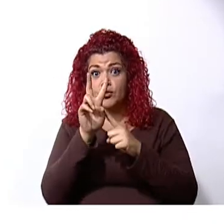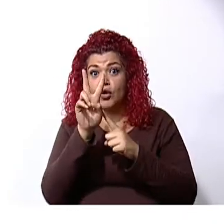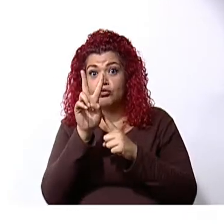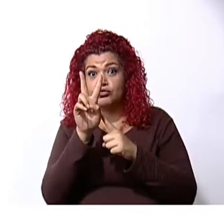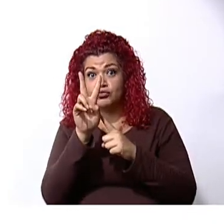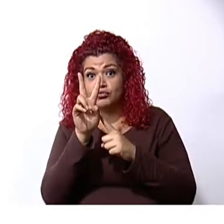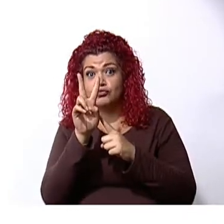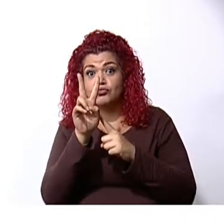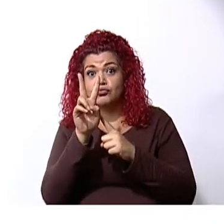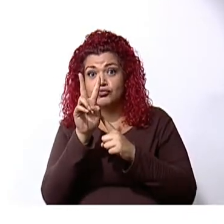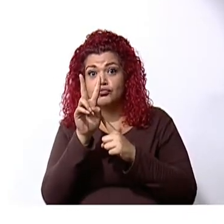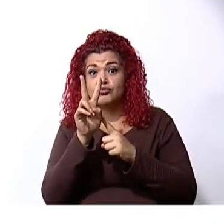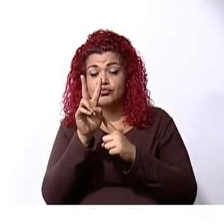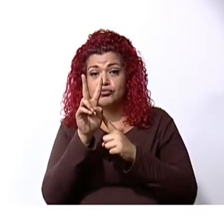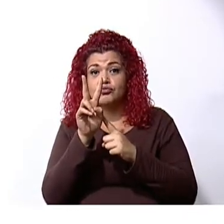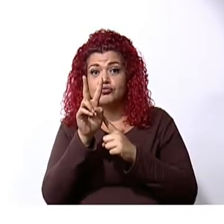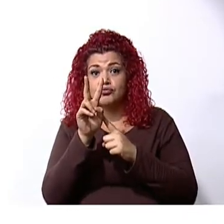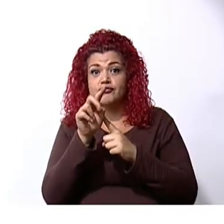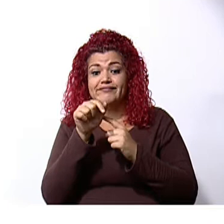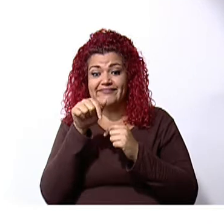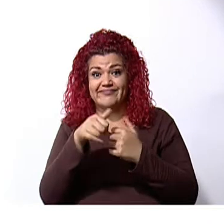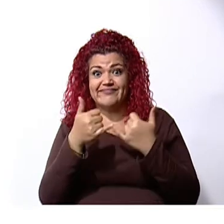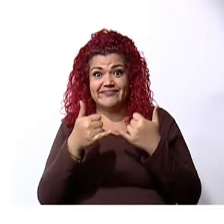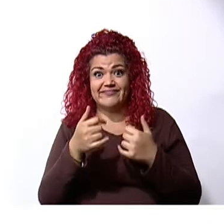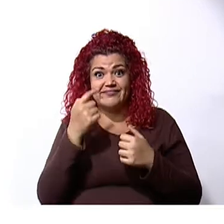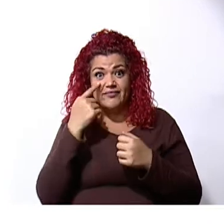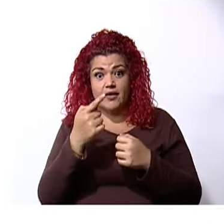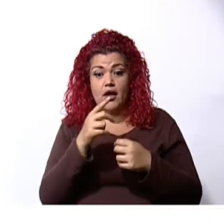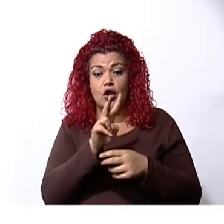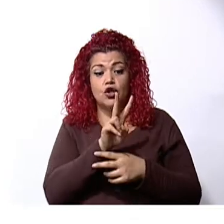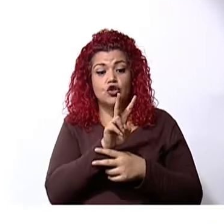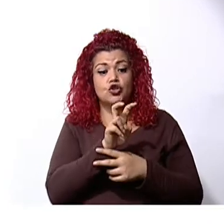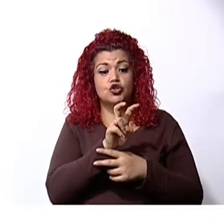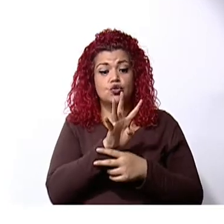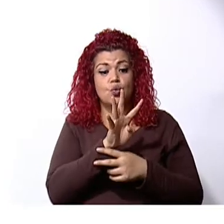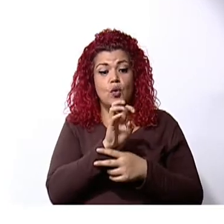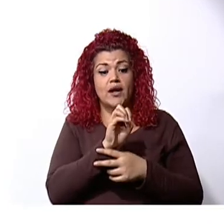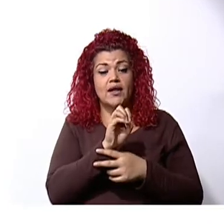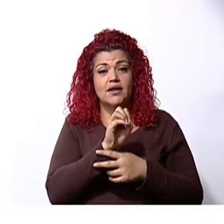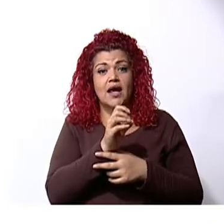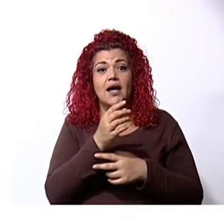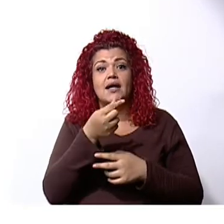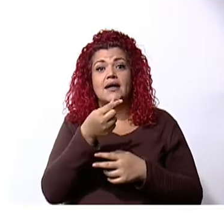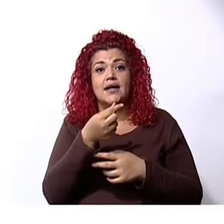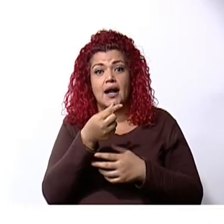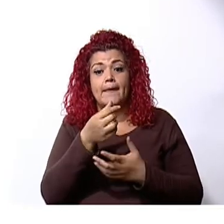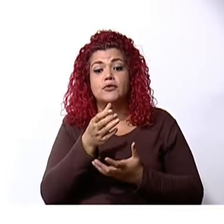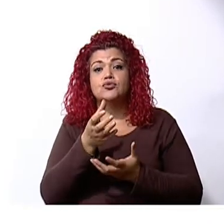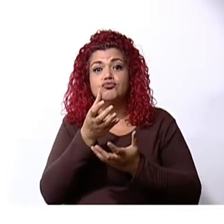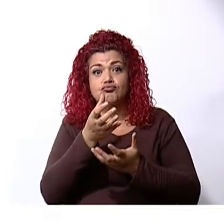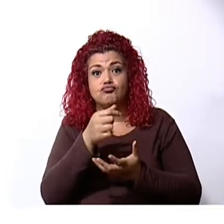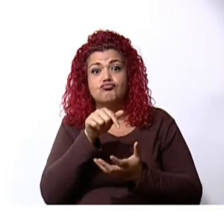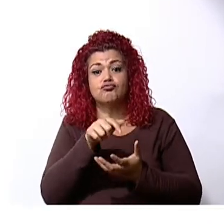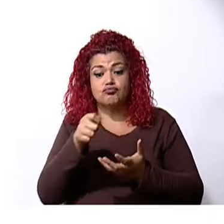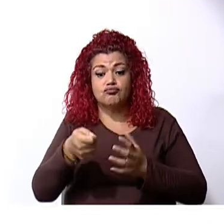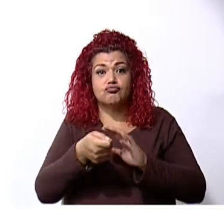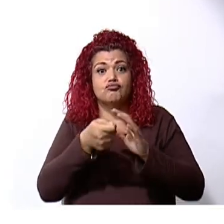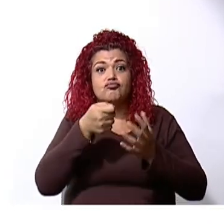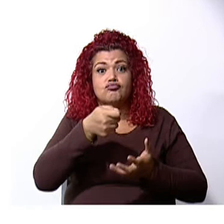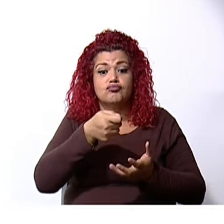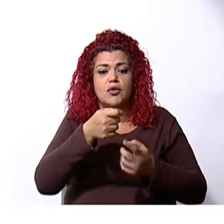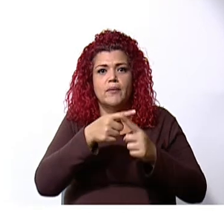2. En este caso, los 240 gramos, ¿cierto?